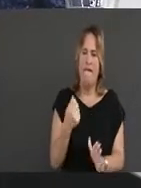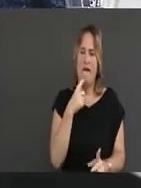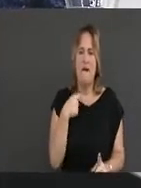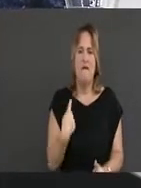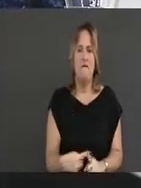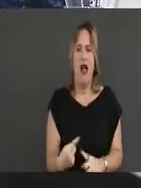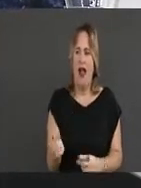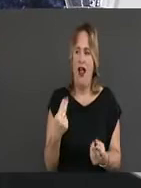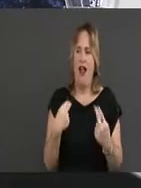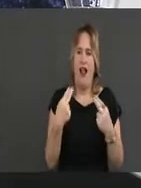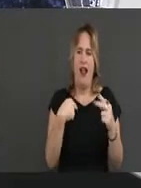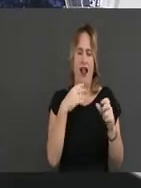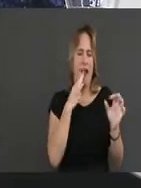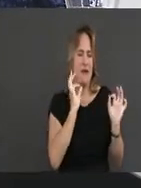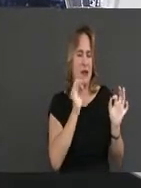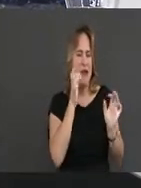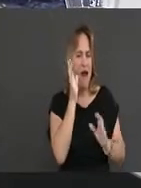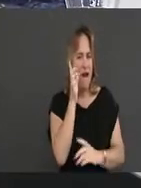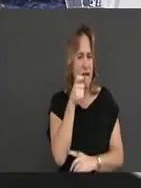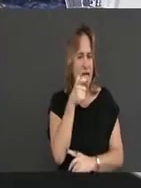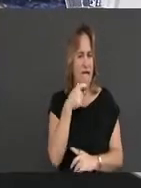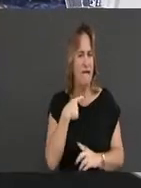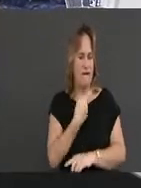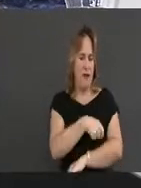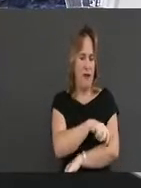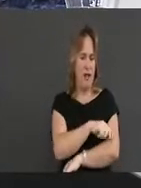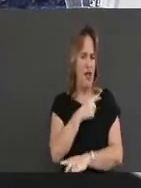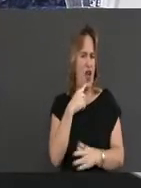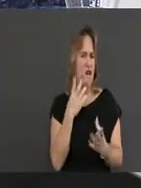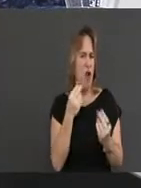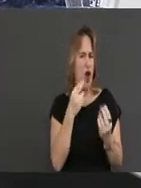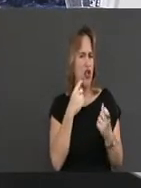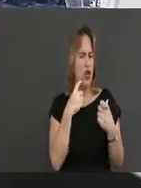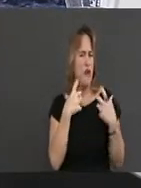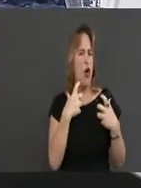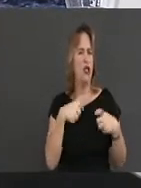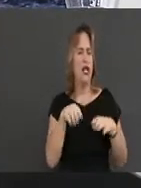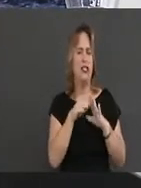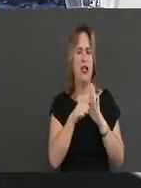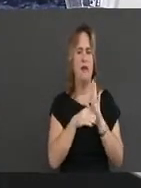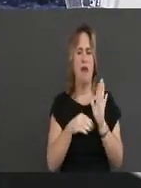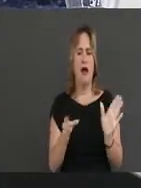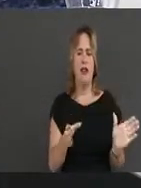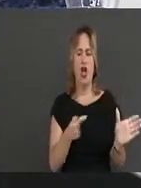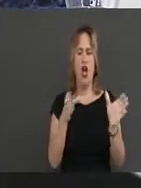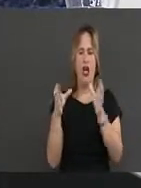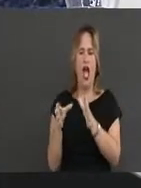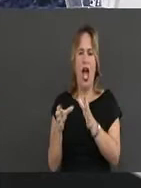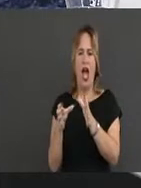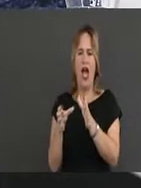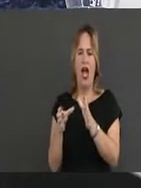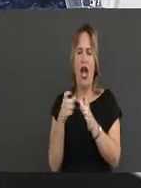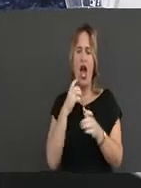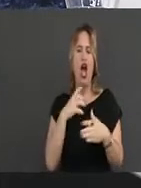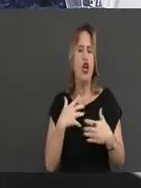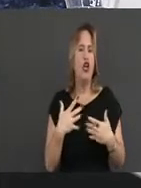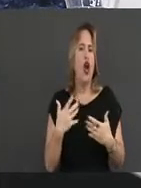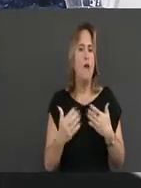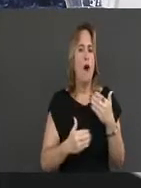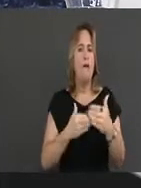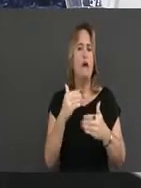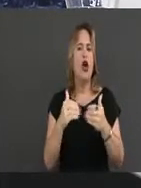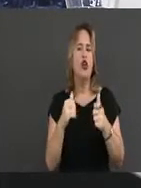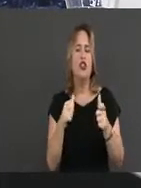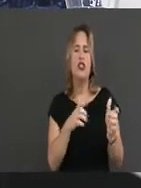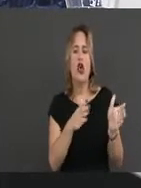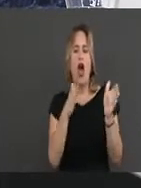más seguidos por nuestra población y tuvo mucha repercusión la medida de la caja extra. Ahora, ¿cómo está avanzando este proceso